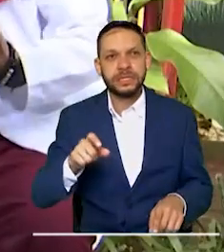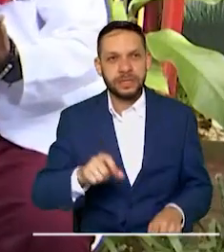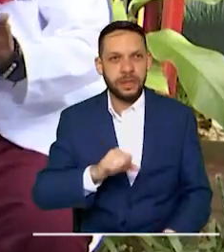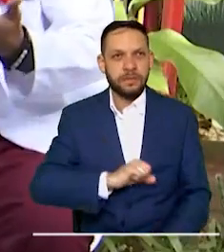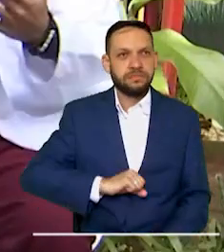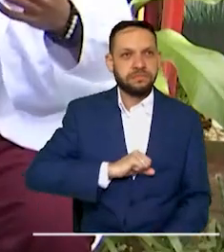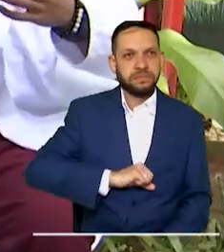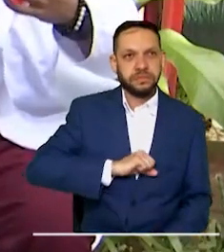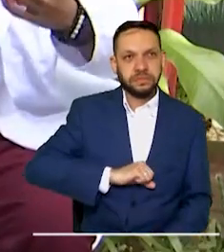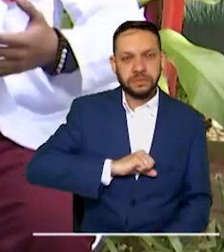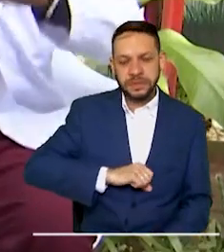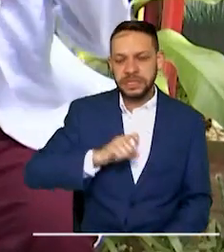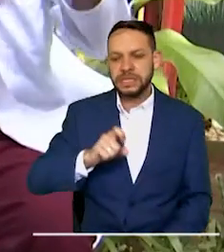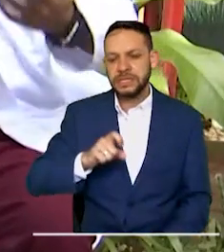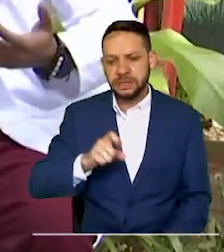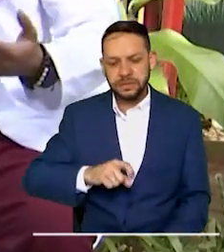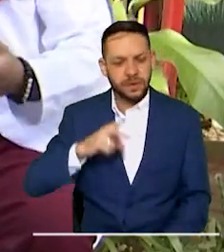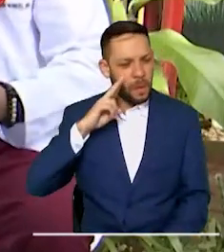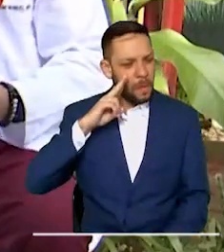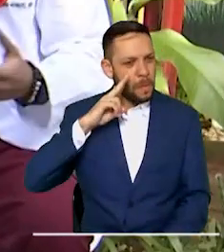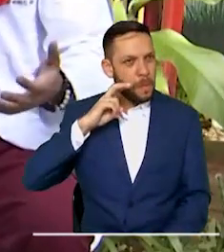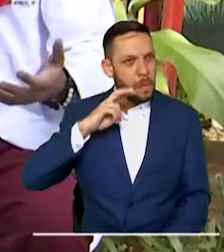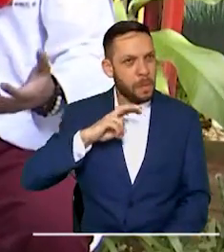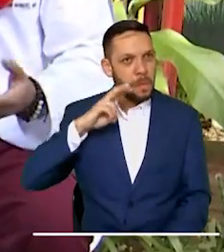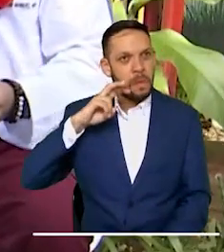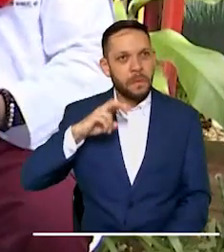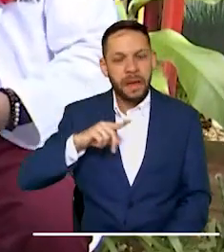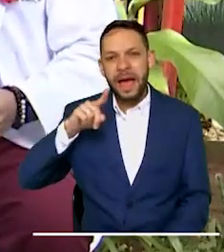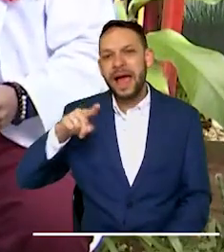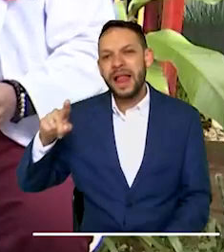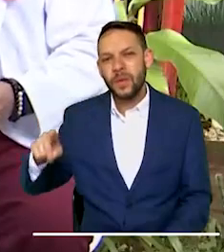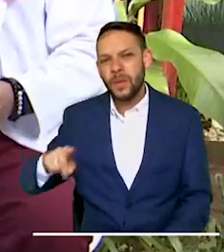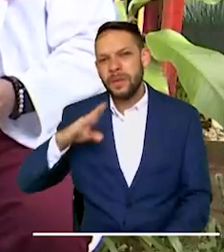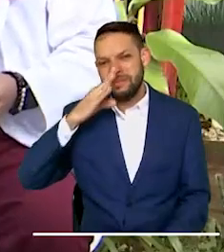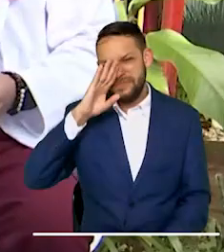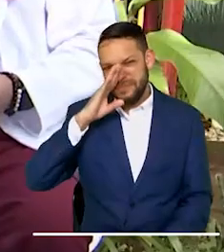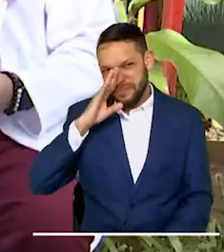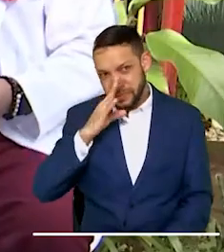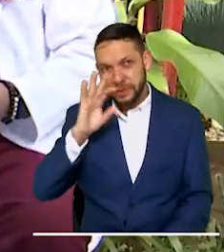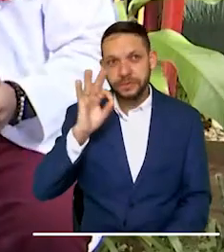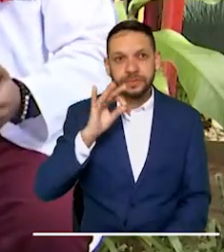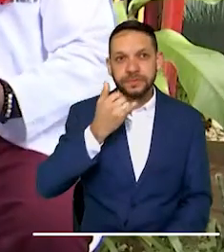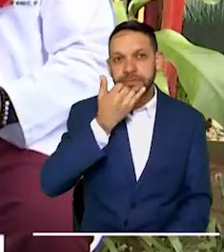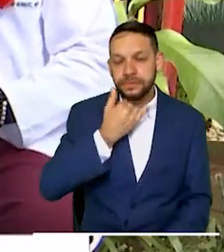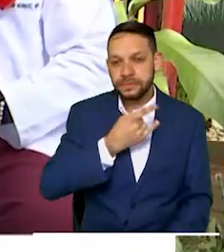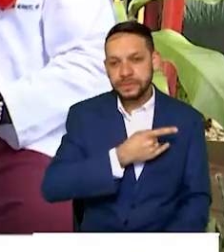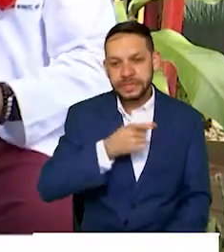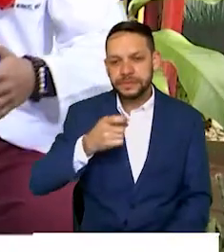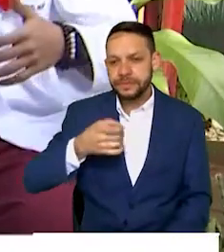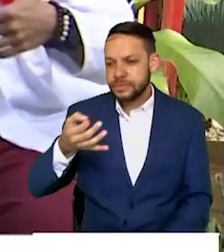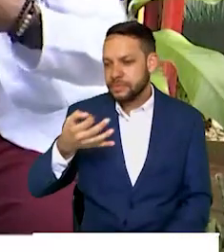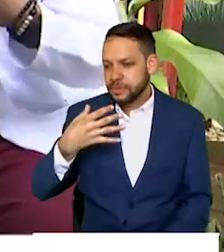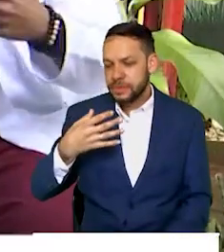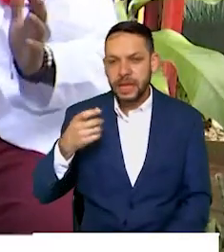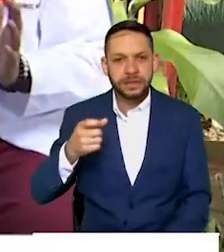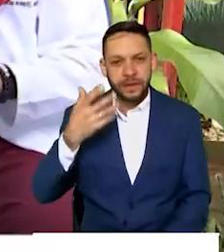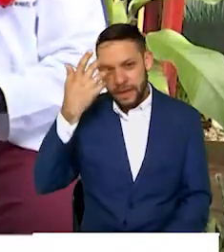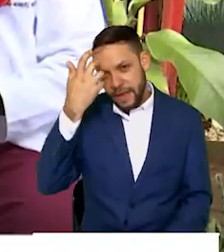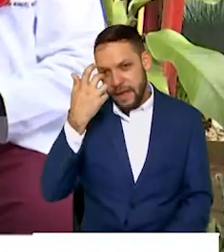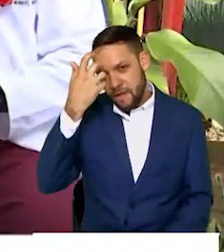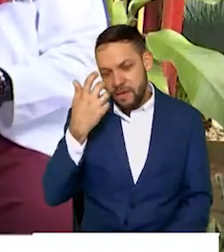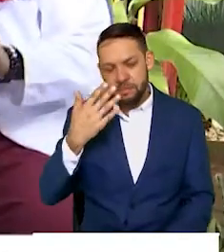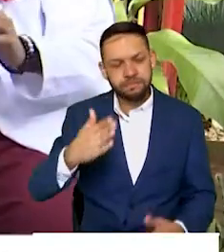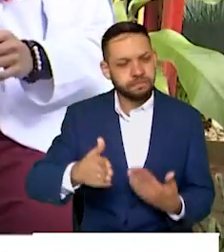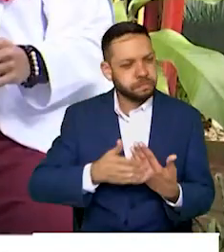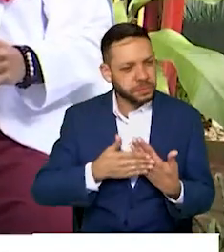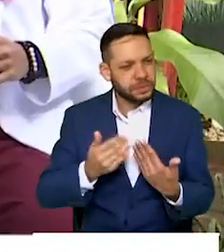lleguen algunas personas con ideas un poco erradas sobre lo que se debería conseguir a través de un examen. O que, por